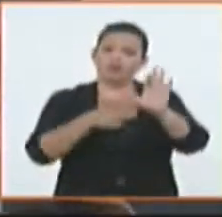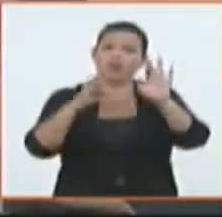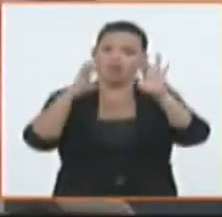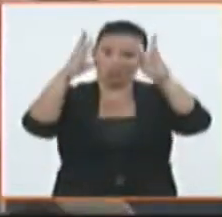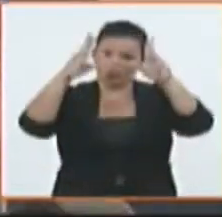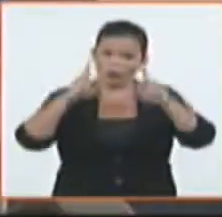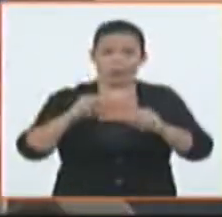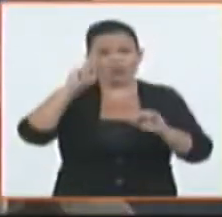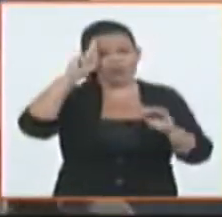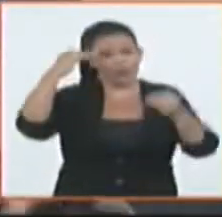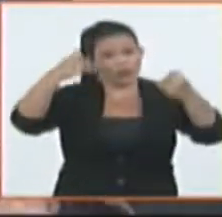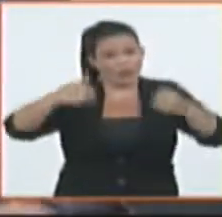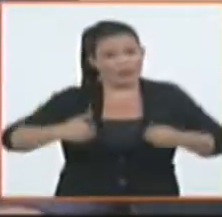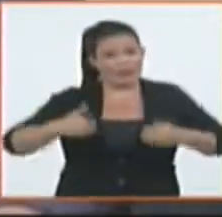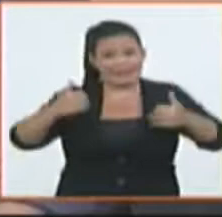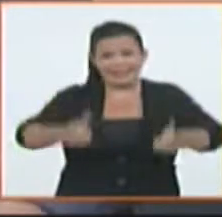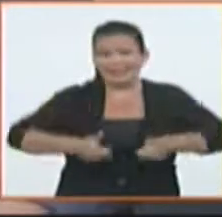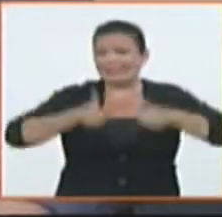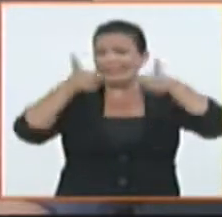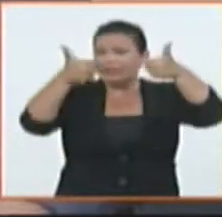y hay cosas que han funcionado mal,